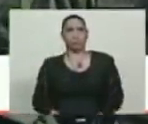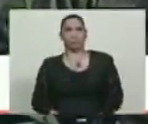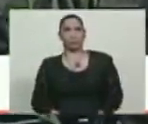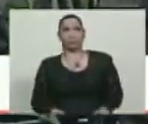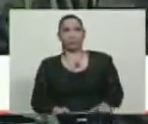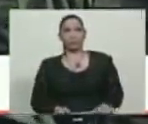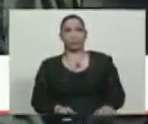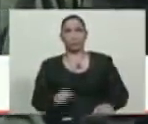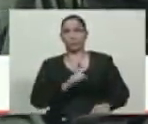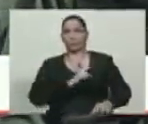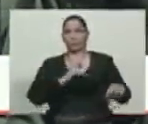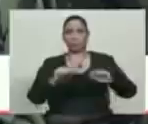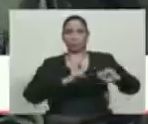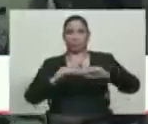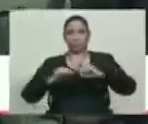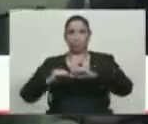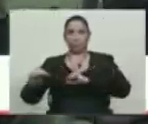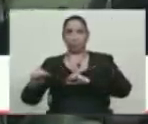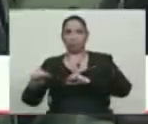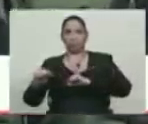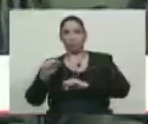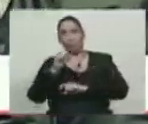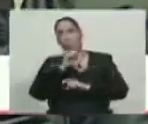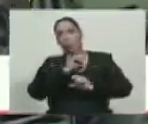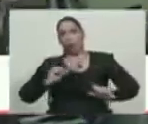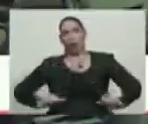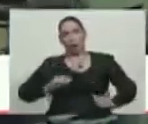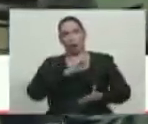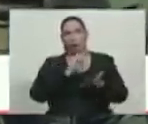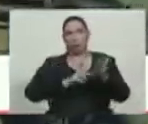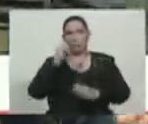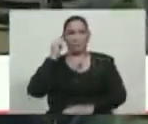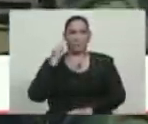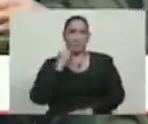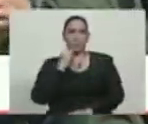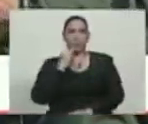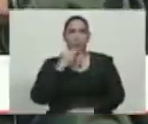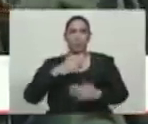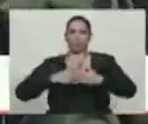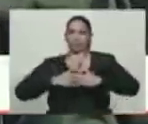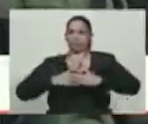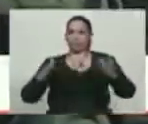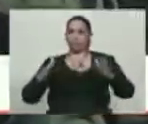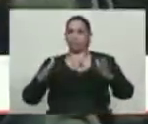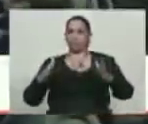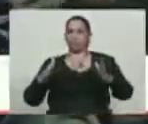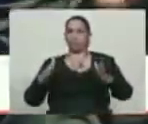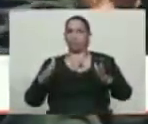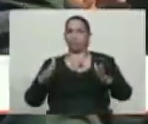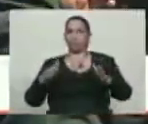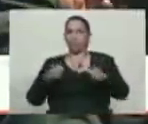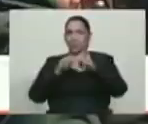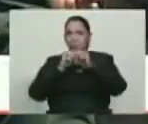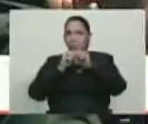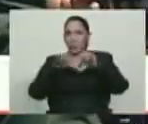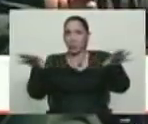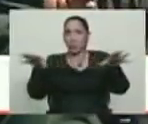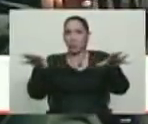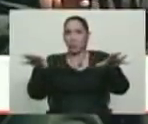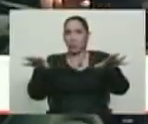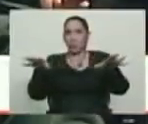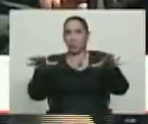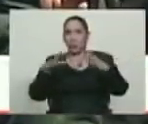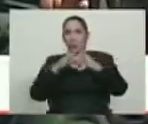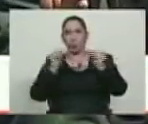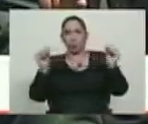los comandantes de zona de la Guardia Nacional Bolivariana, que nos permitió redesplegar a toda la